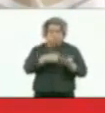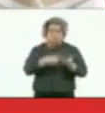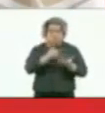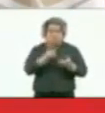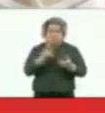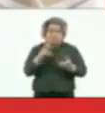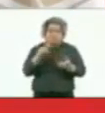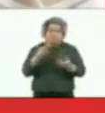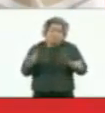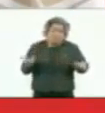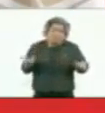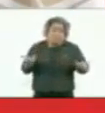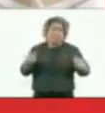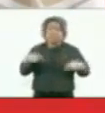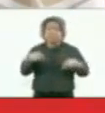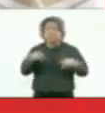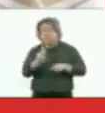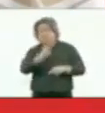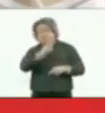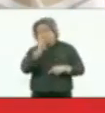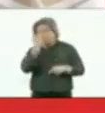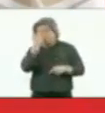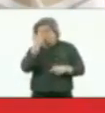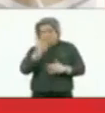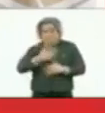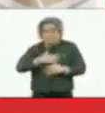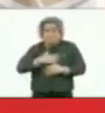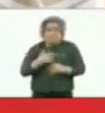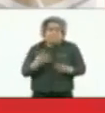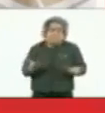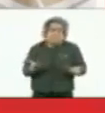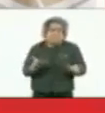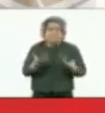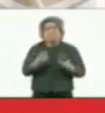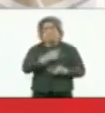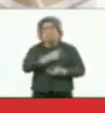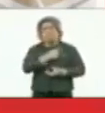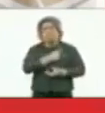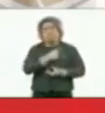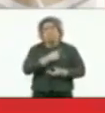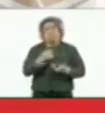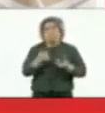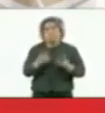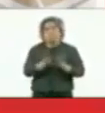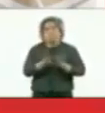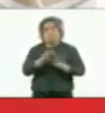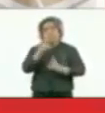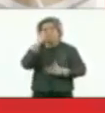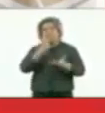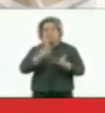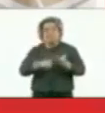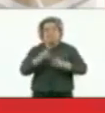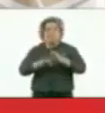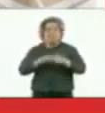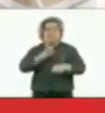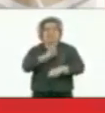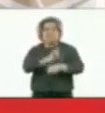correcto, pero al mismo tiempo, pues ya ni siquiera hay simulación